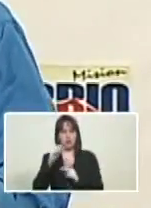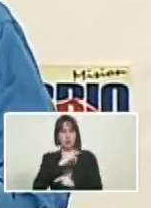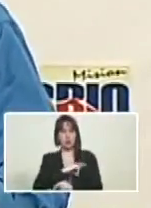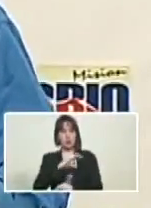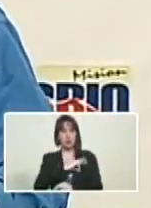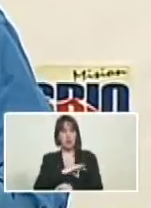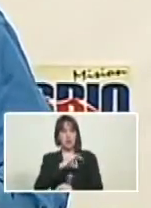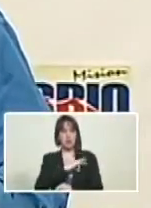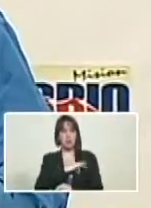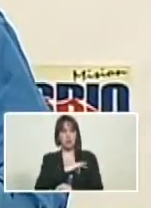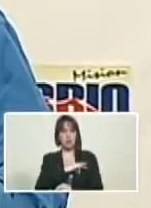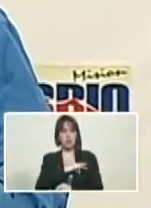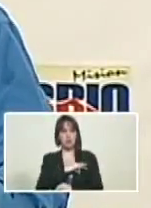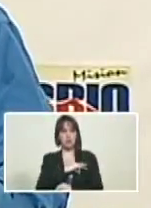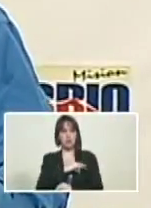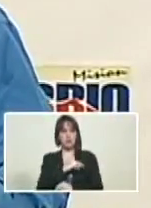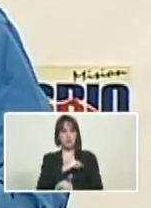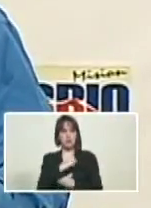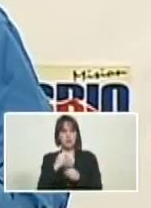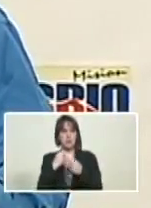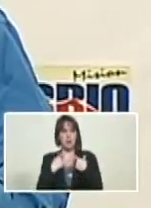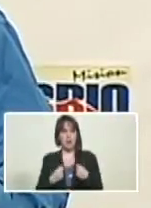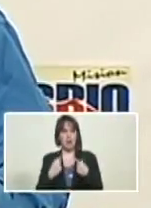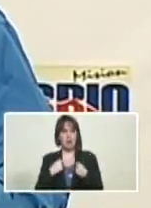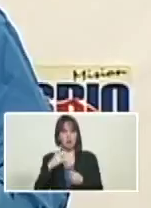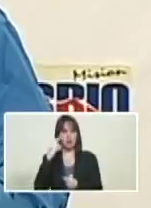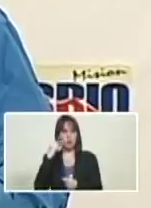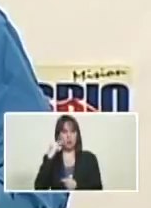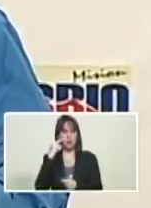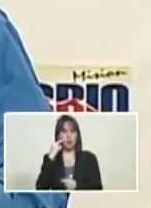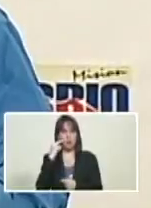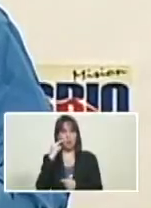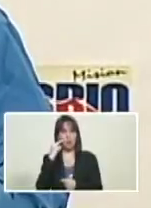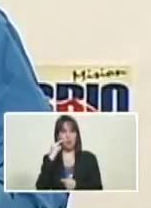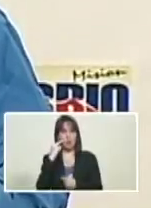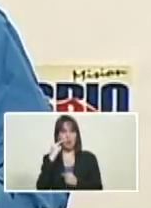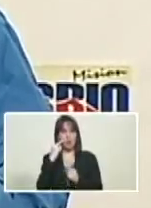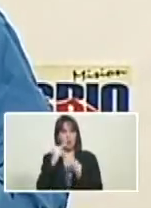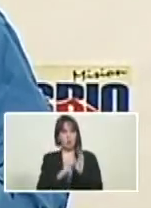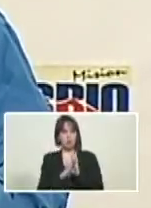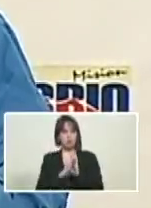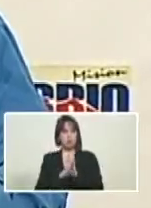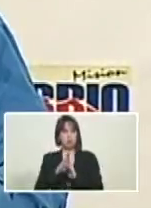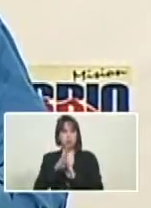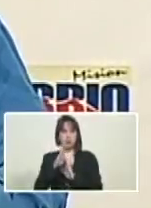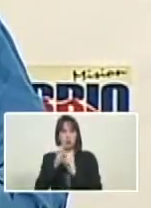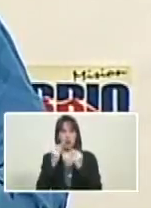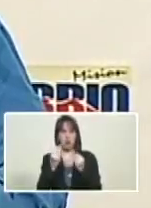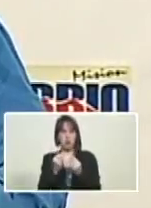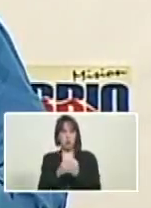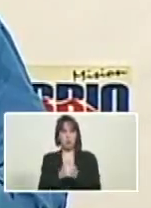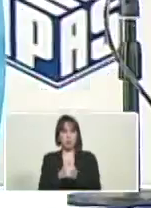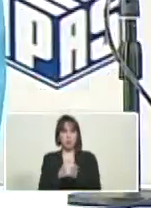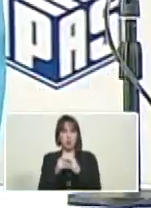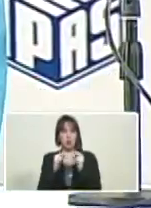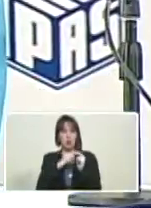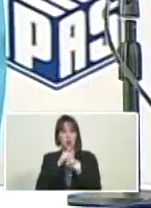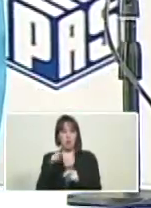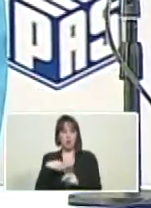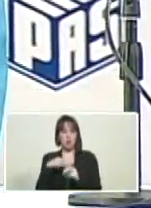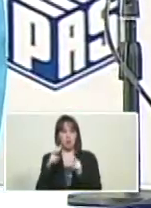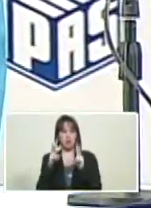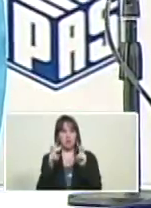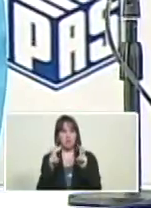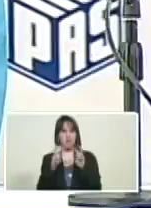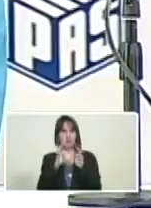lo social, Aristóbulo. La construcción de la dimensión social del socialismo, nuestro modelo social del